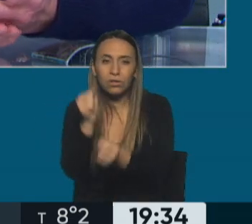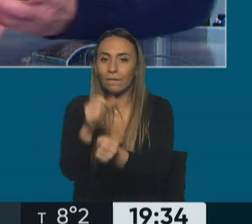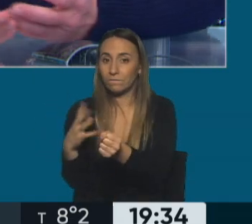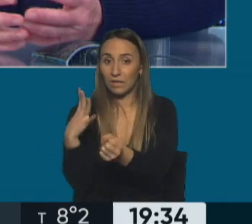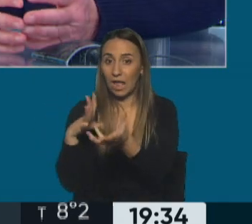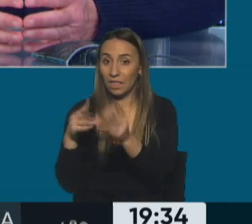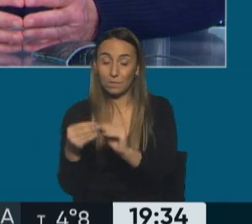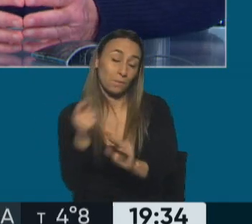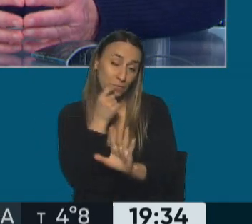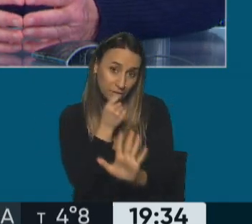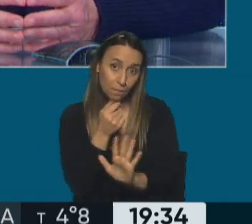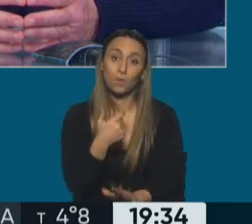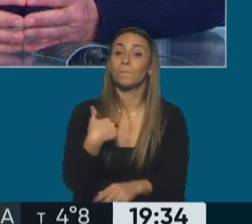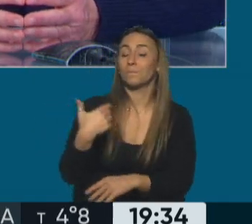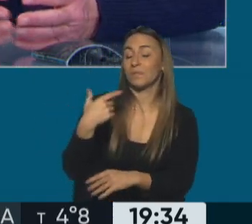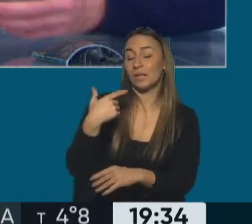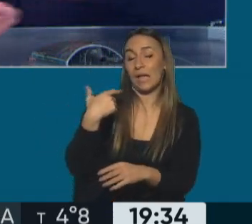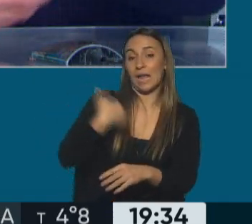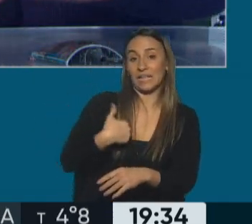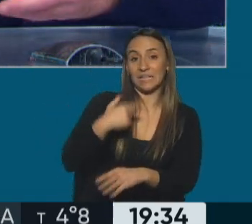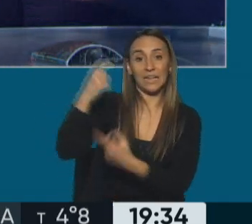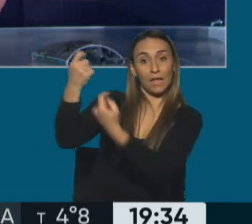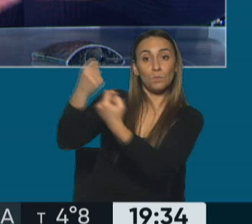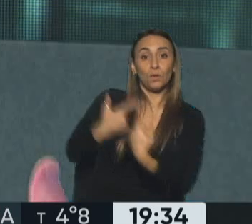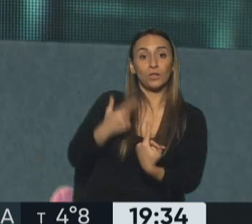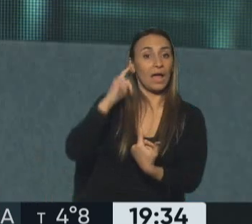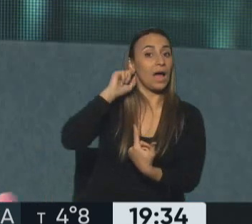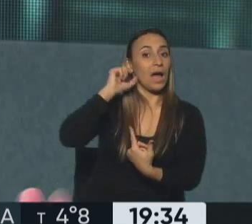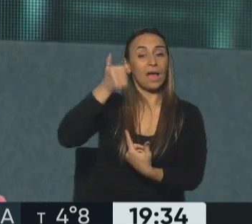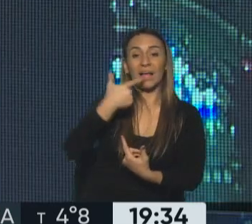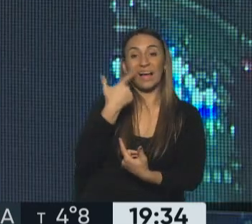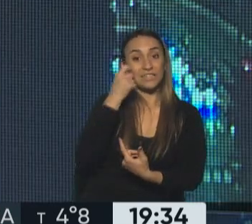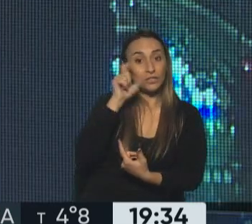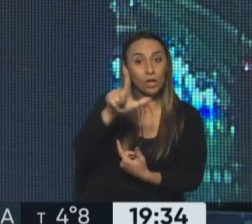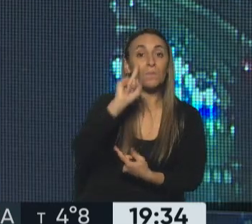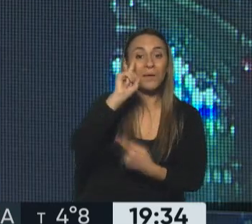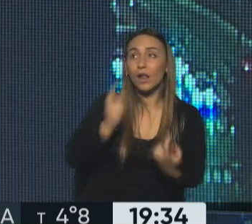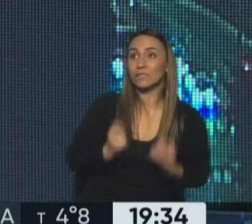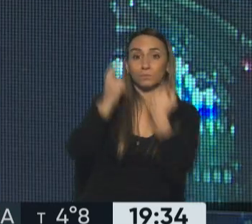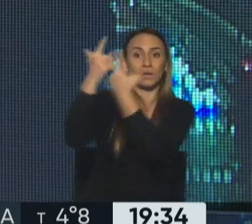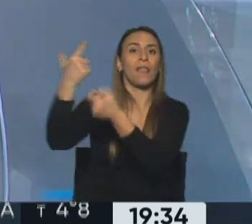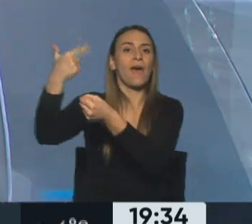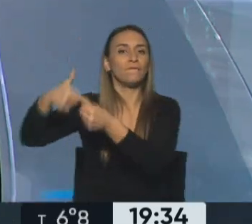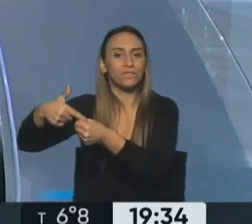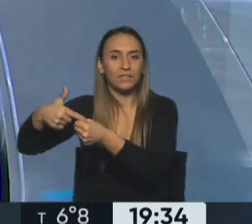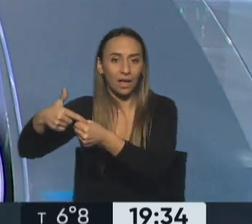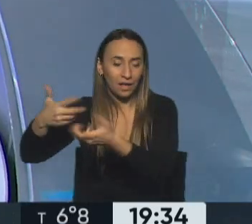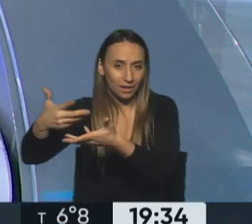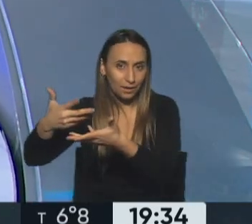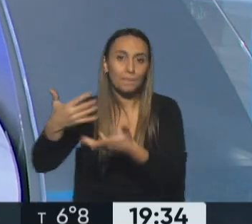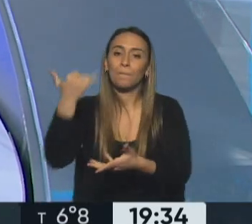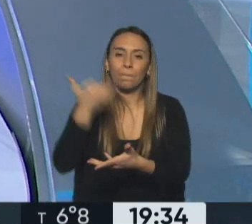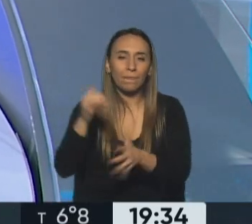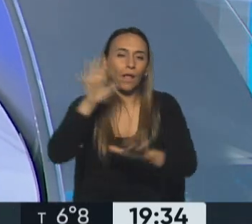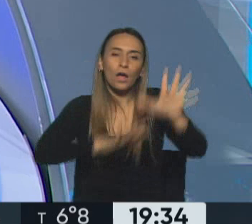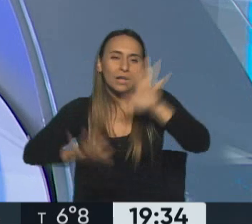exporta nafta habitualmente. Porque Bien, por se cómo entiende. está armado el sistema, es decir, tiene ciertas rigideces el sistema